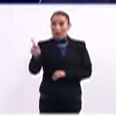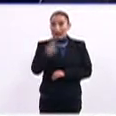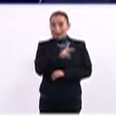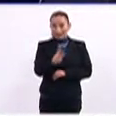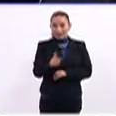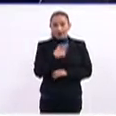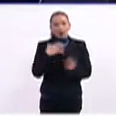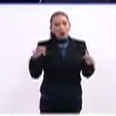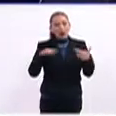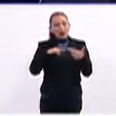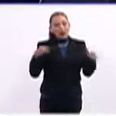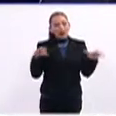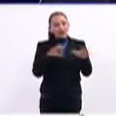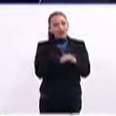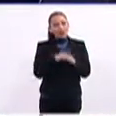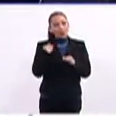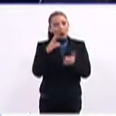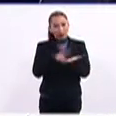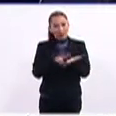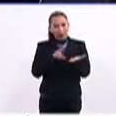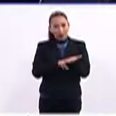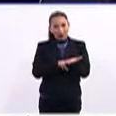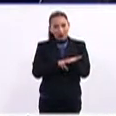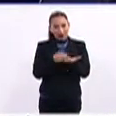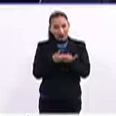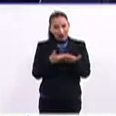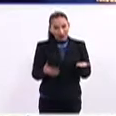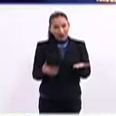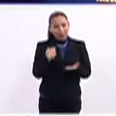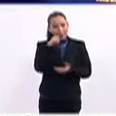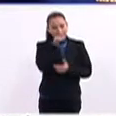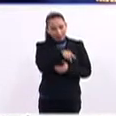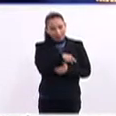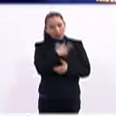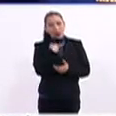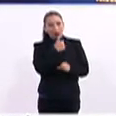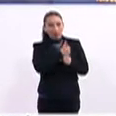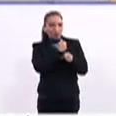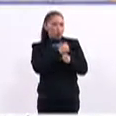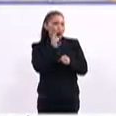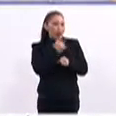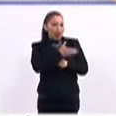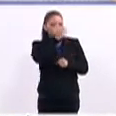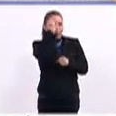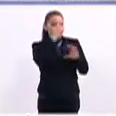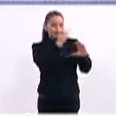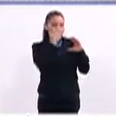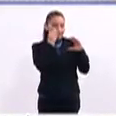de valores que conservo hasta hoy vienen de mi abuela.